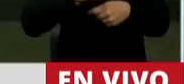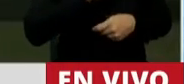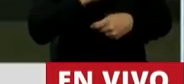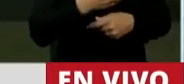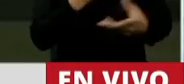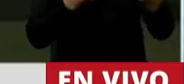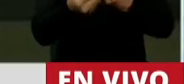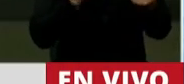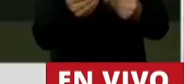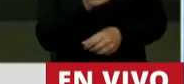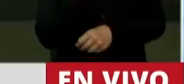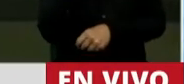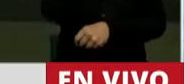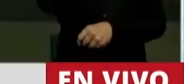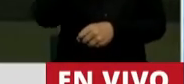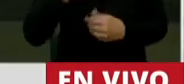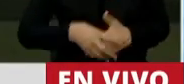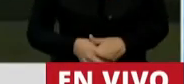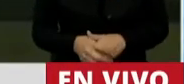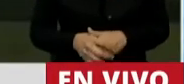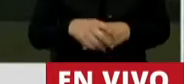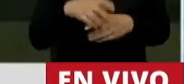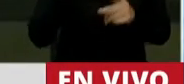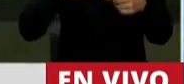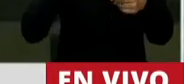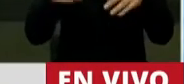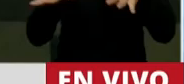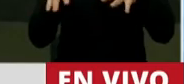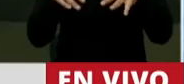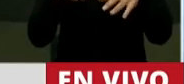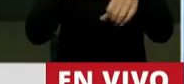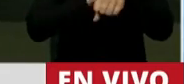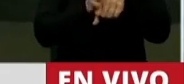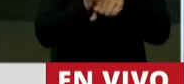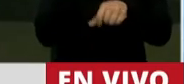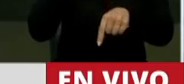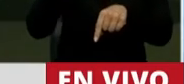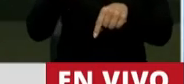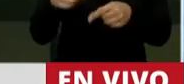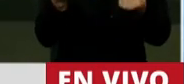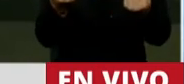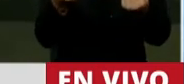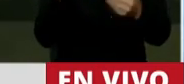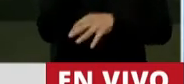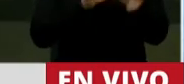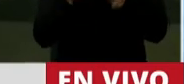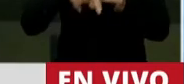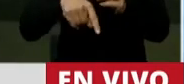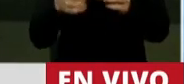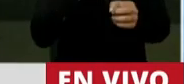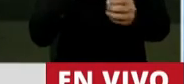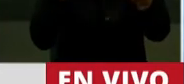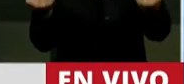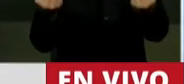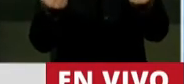solidario y ayudar frente a la emergencia sanitaria, económica y social. Este proyecto pretende, señor presidente, que